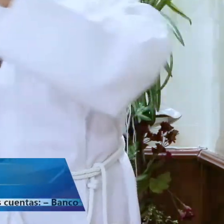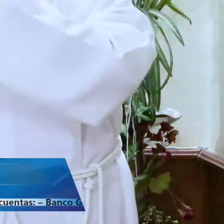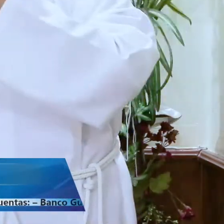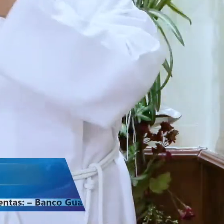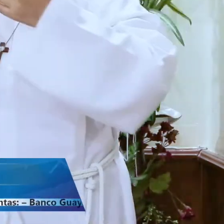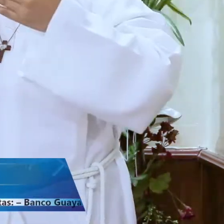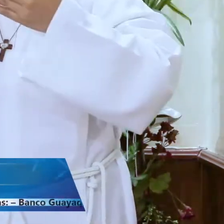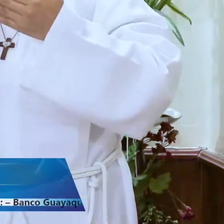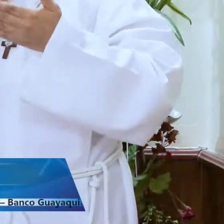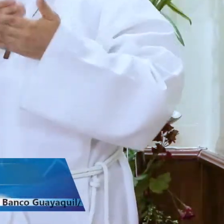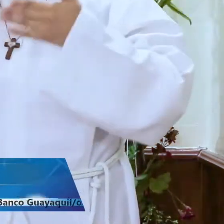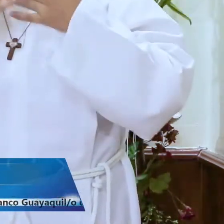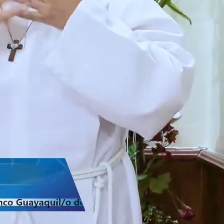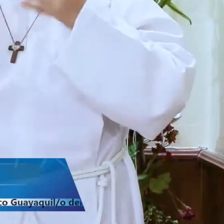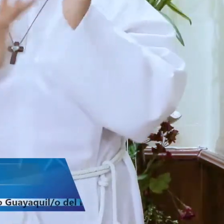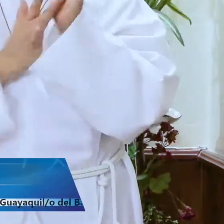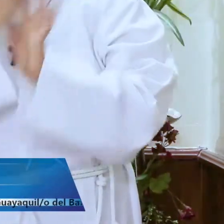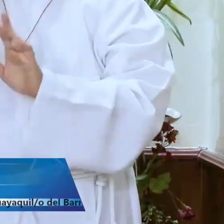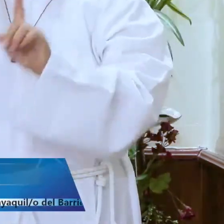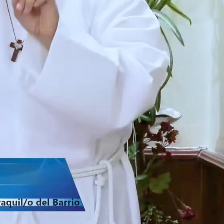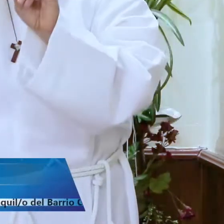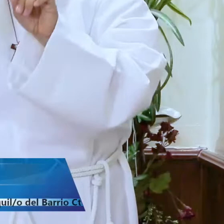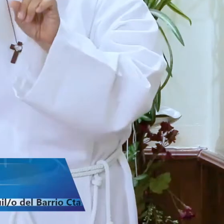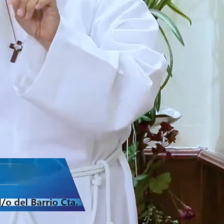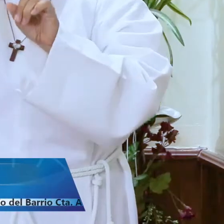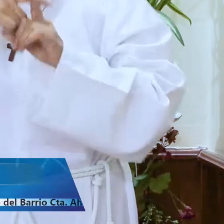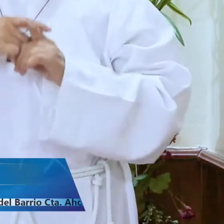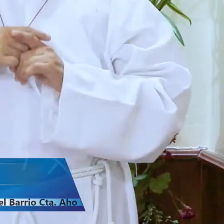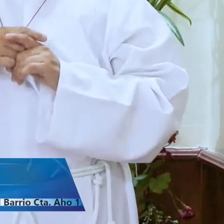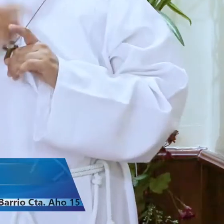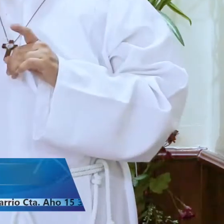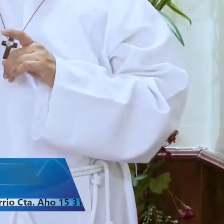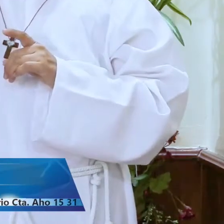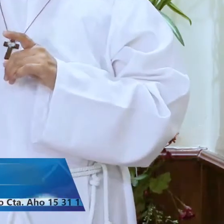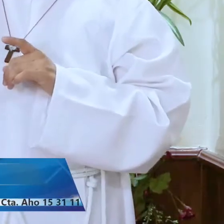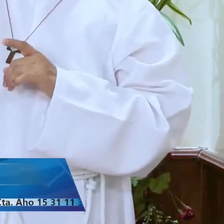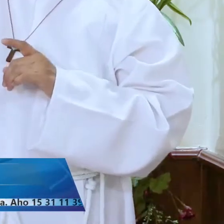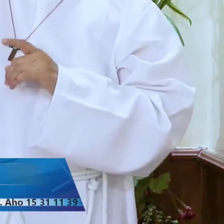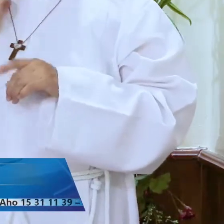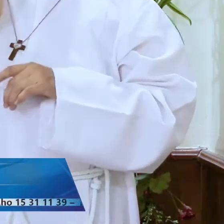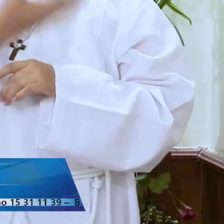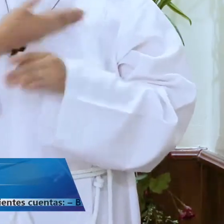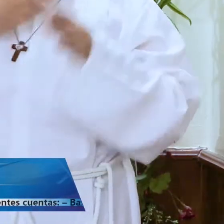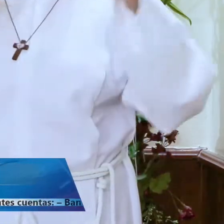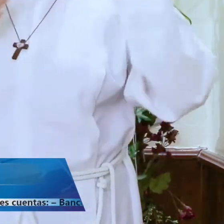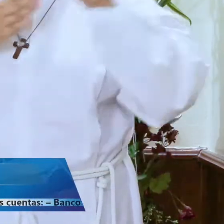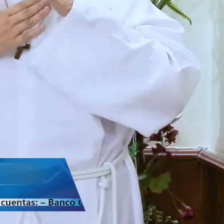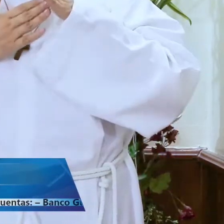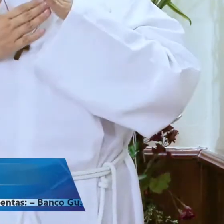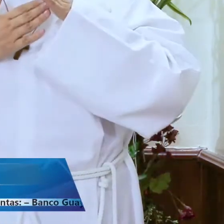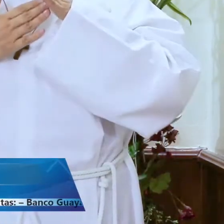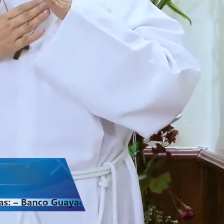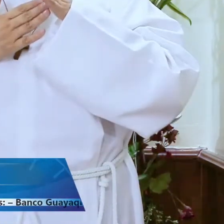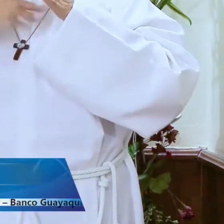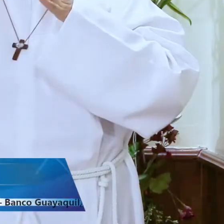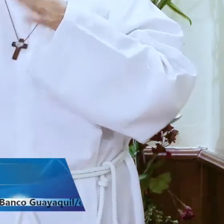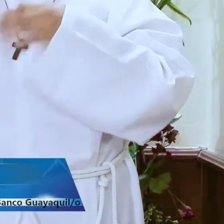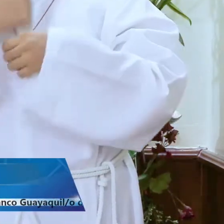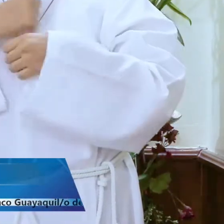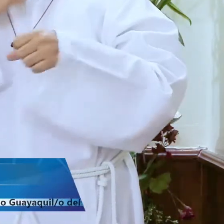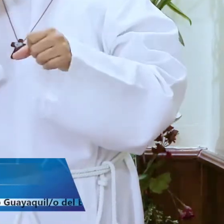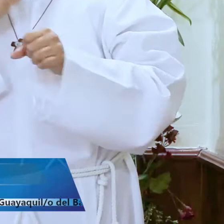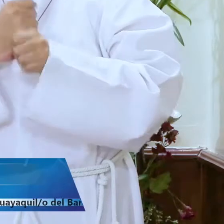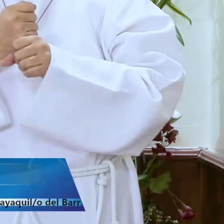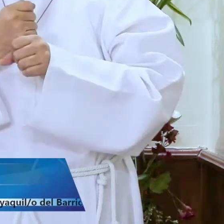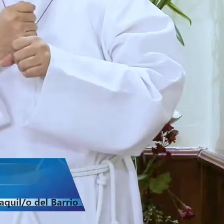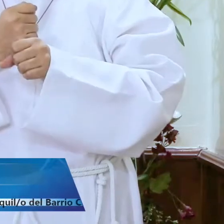virtud de la sangre de cristo porque él es nuestra paz él hizo de los judíos